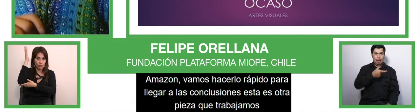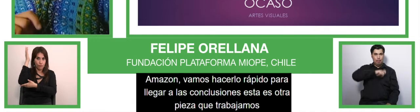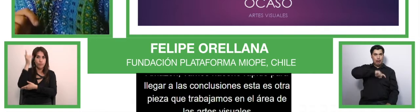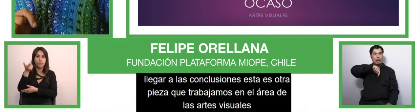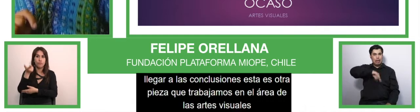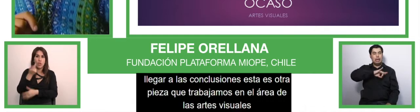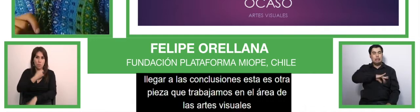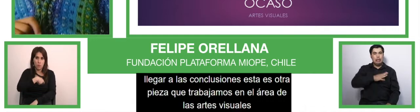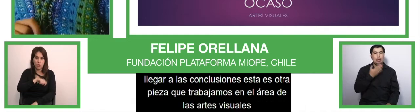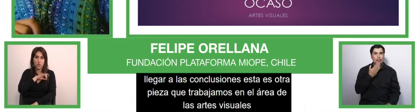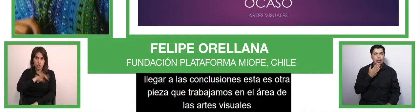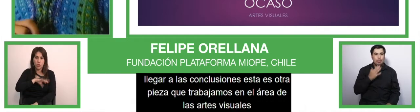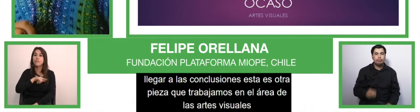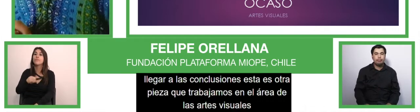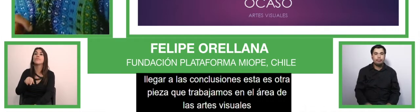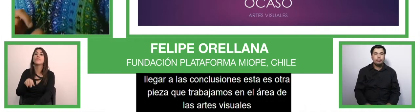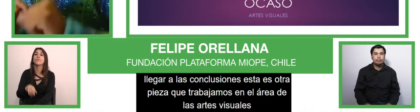en Chile.